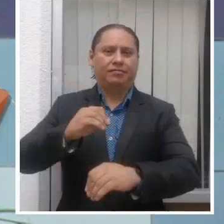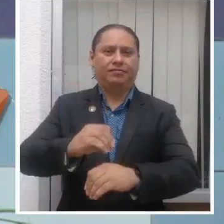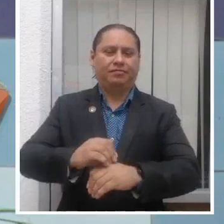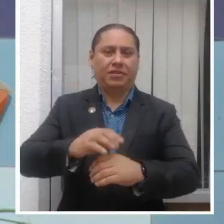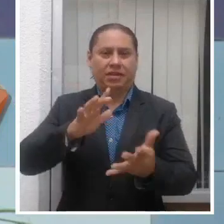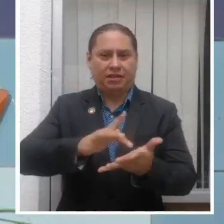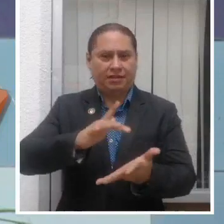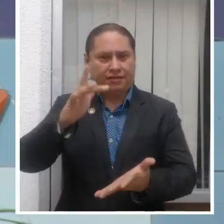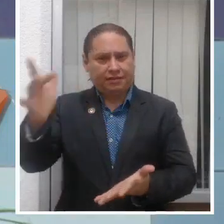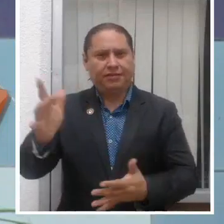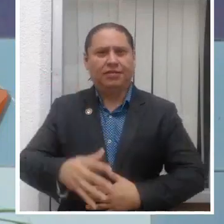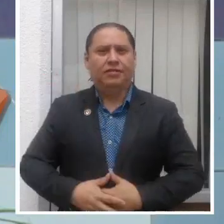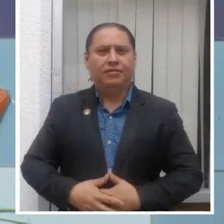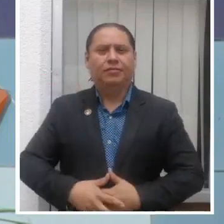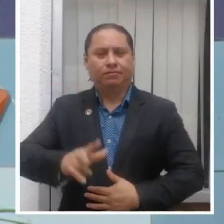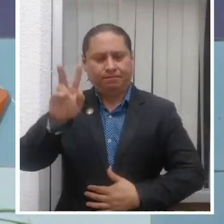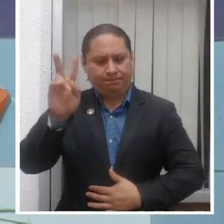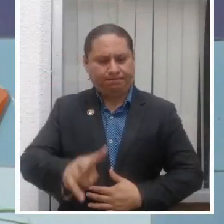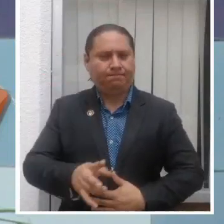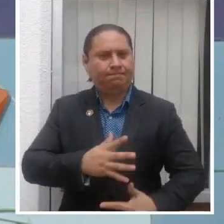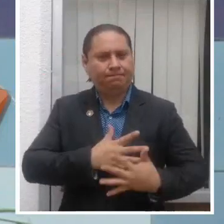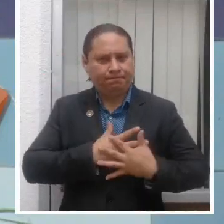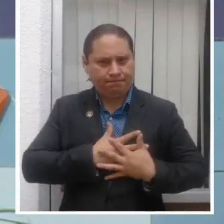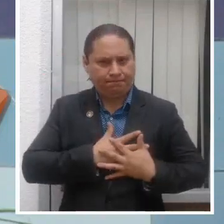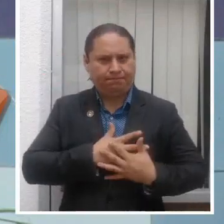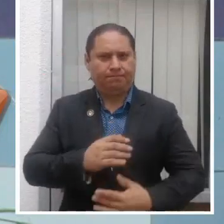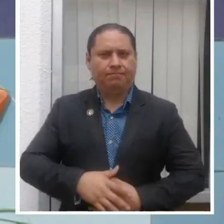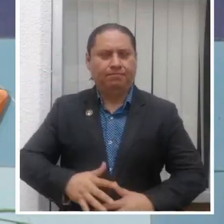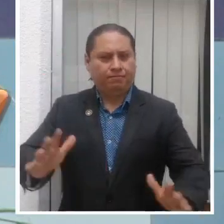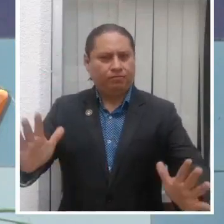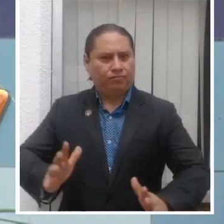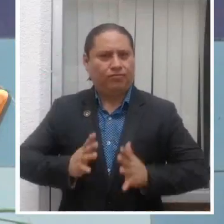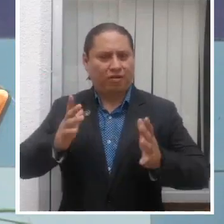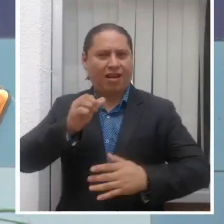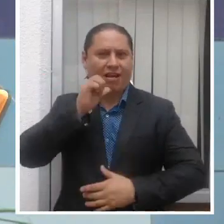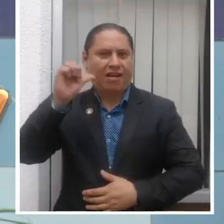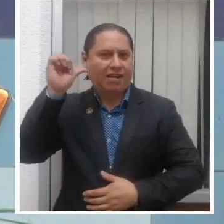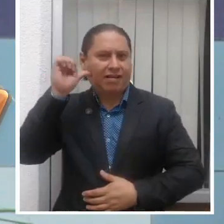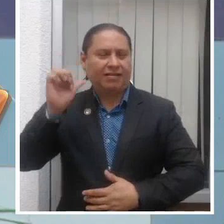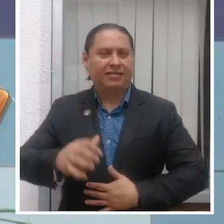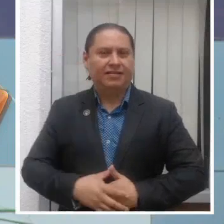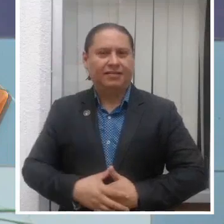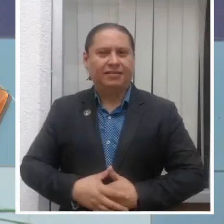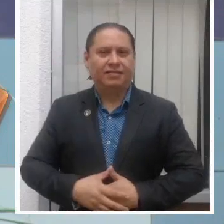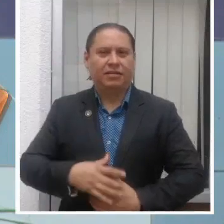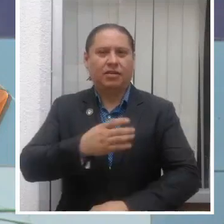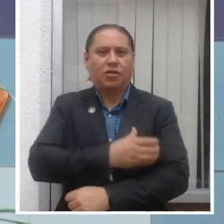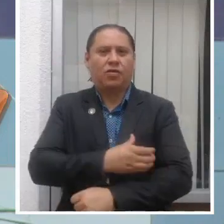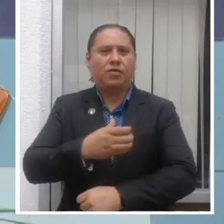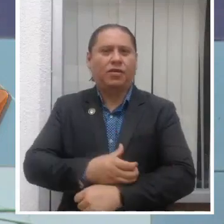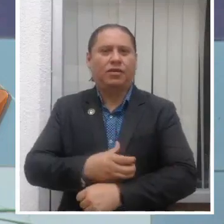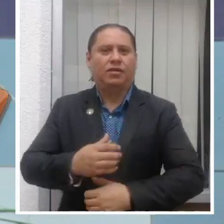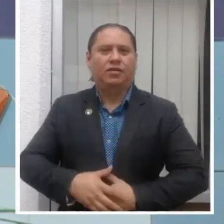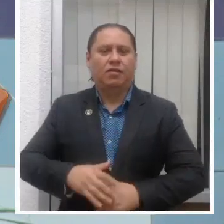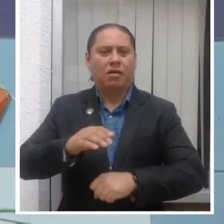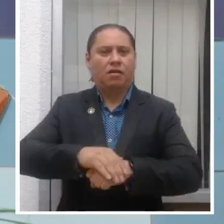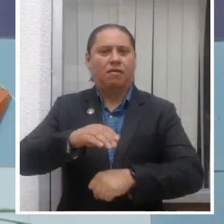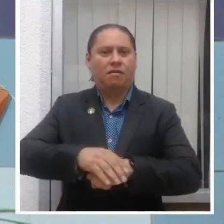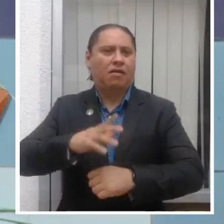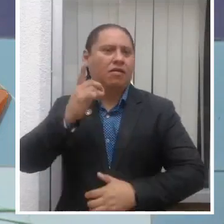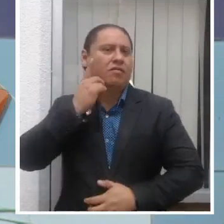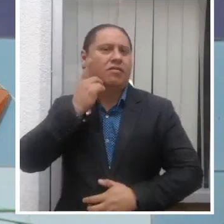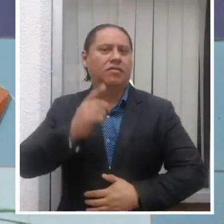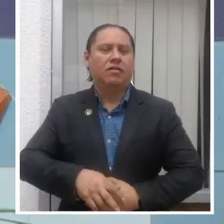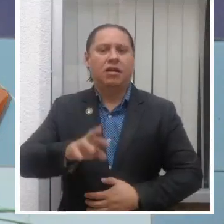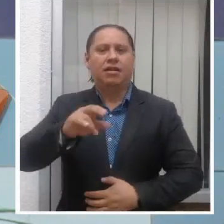Quiero agradecer de todo corazón que ayer me dio una gran sorpresa mi compañero y amigo